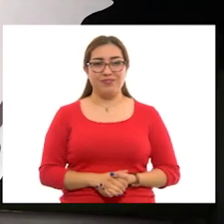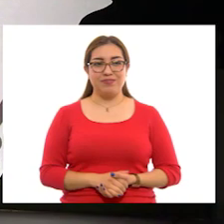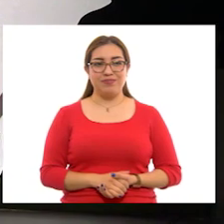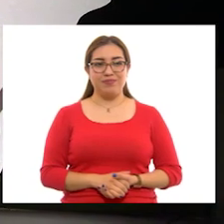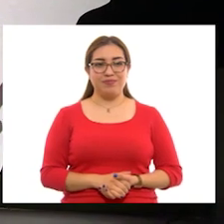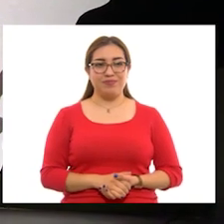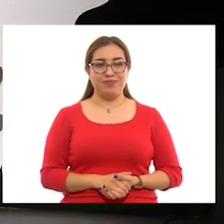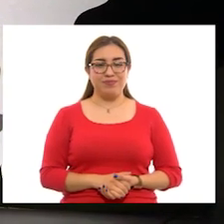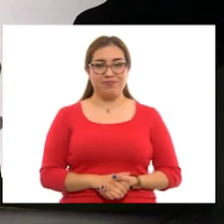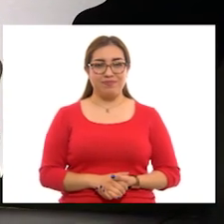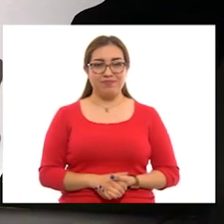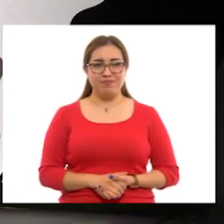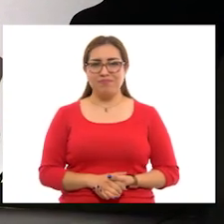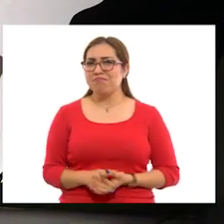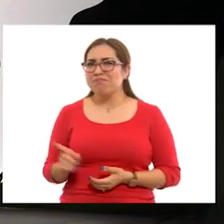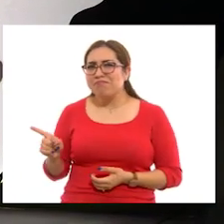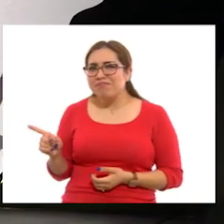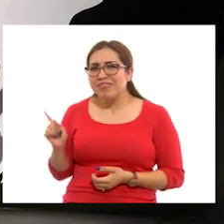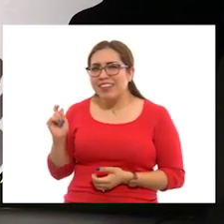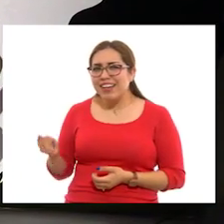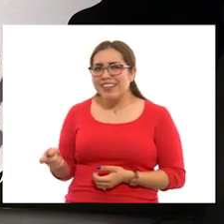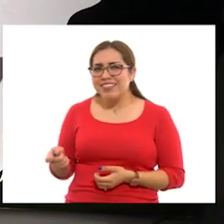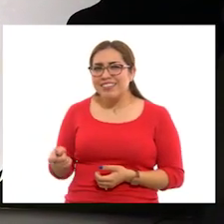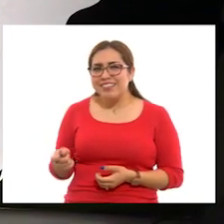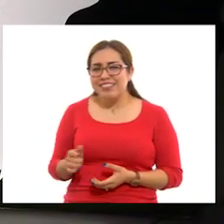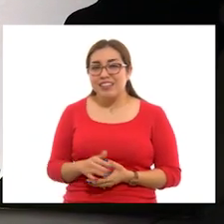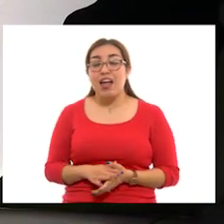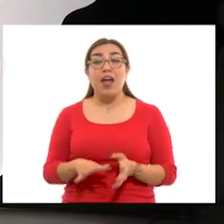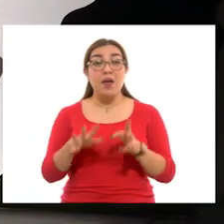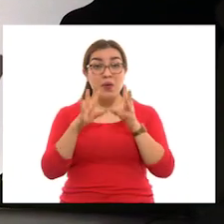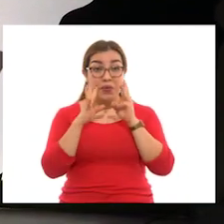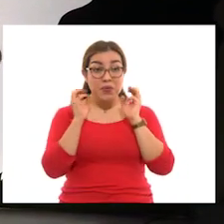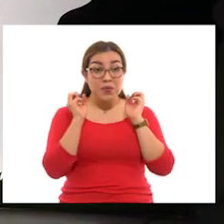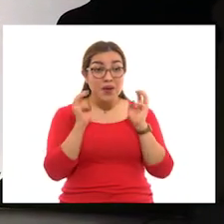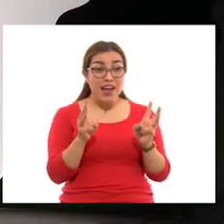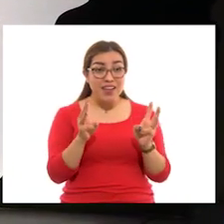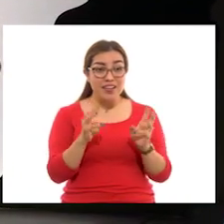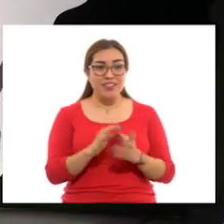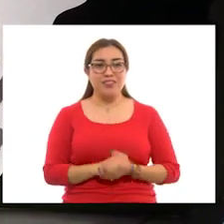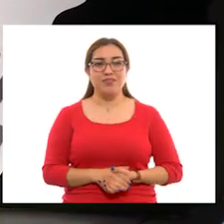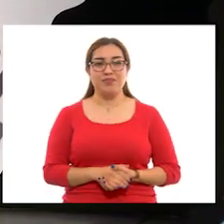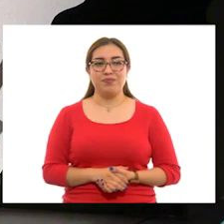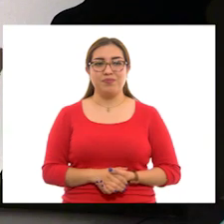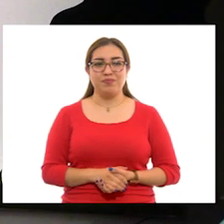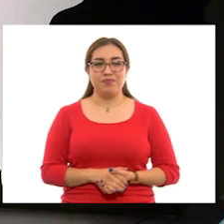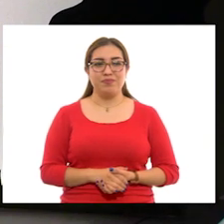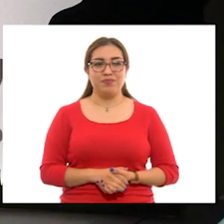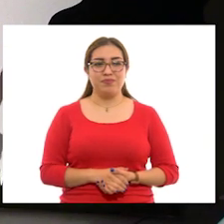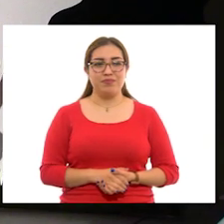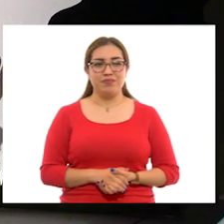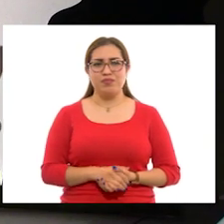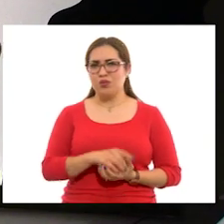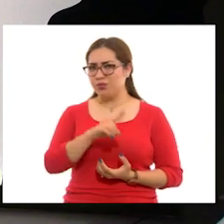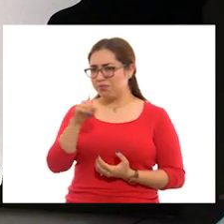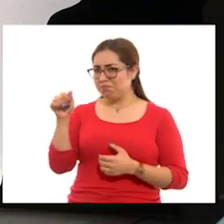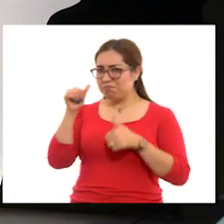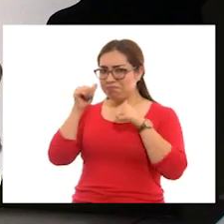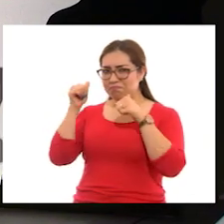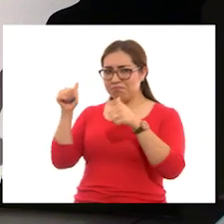¿Qué es? ¡Guau! ¡Pongan mucha atención!